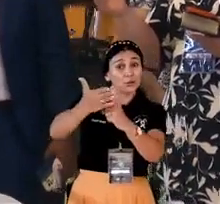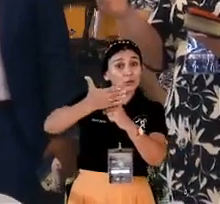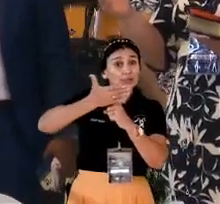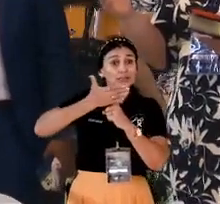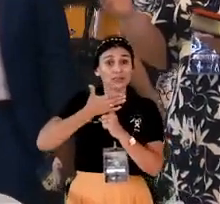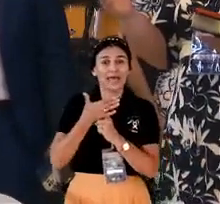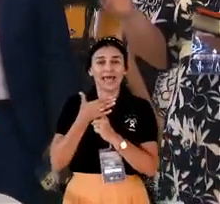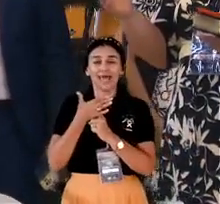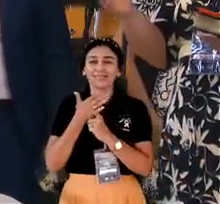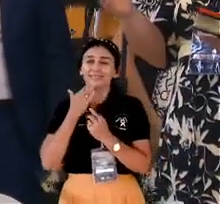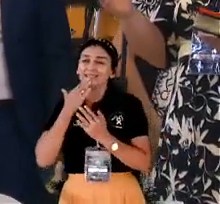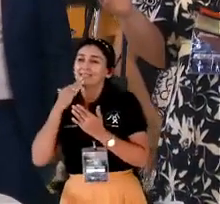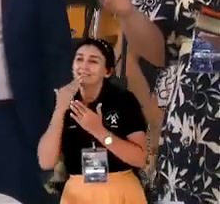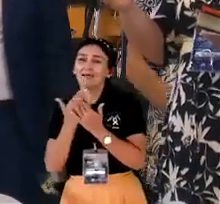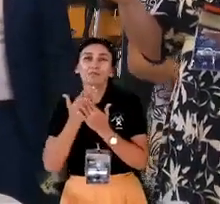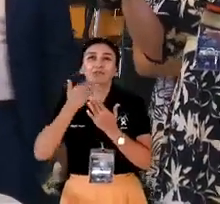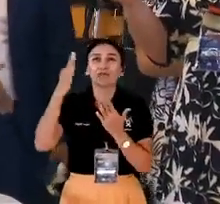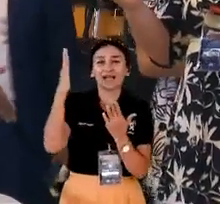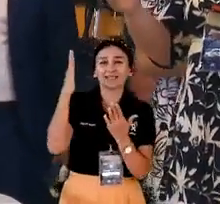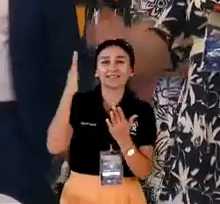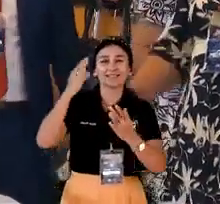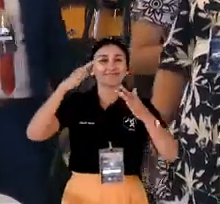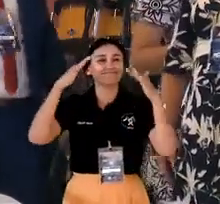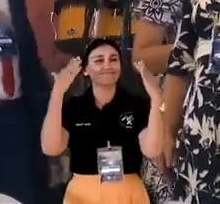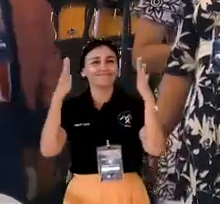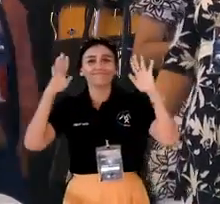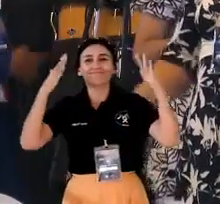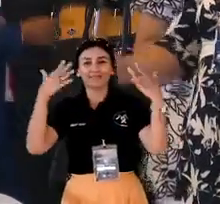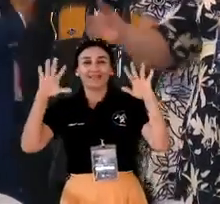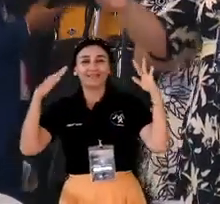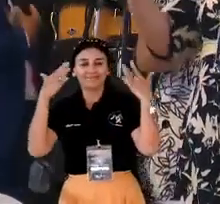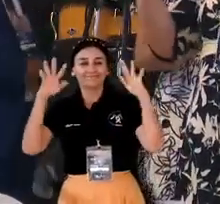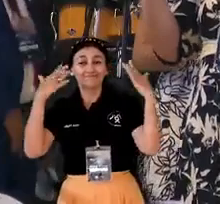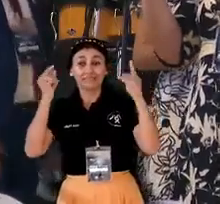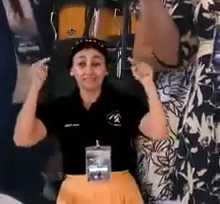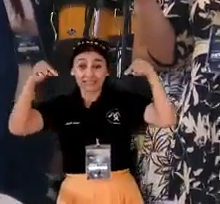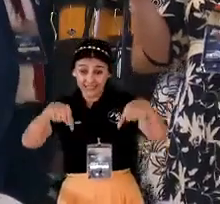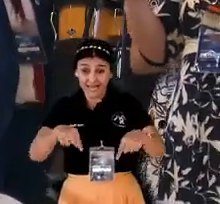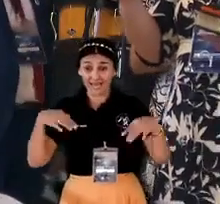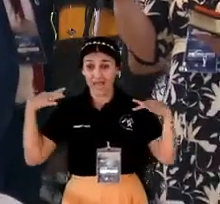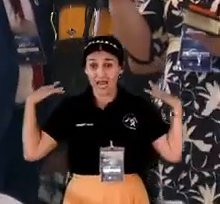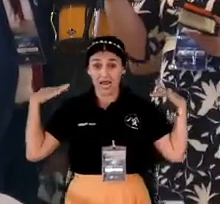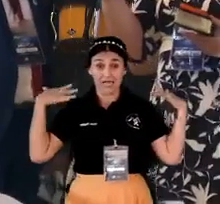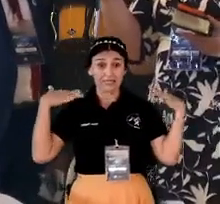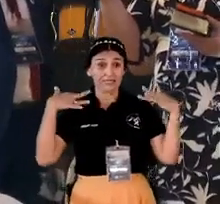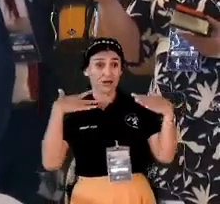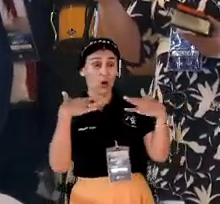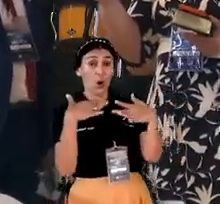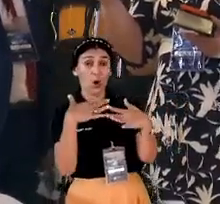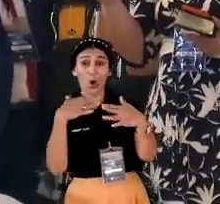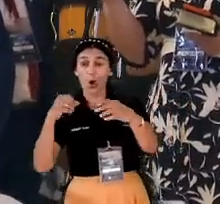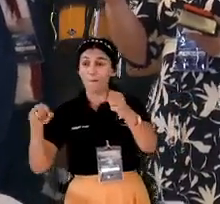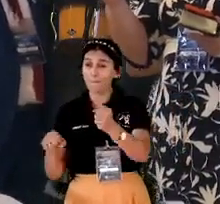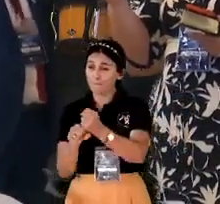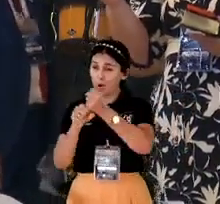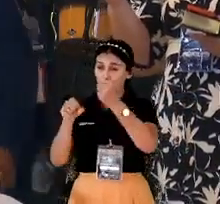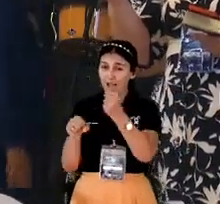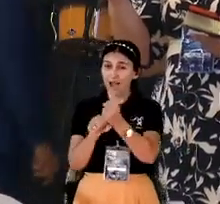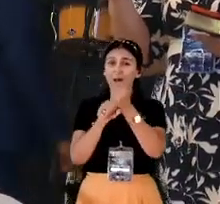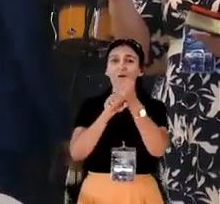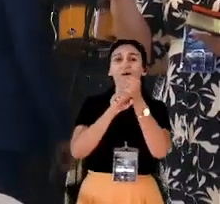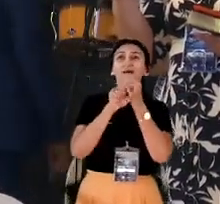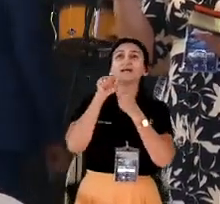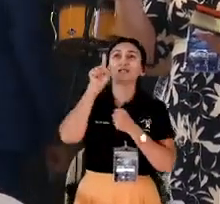te damos un fuerte aplauso desde este coliseo, por la obra que has hecho en nuestras mujeres y